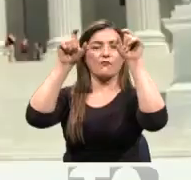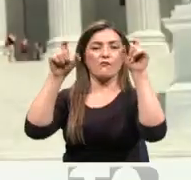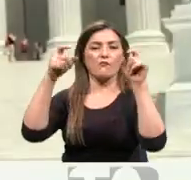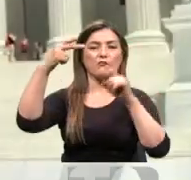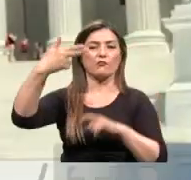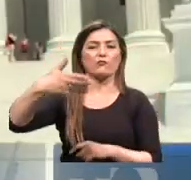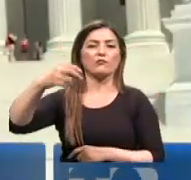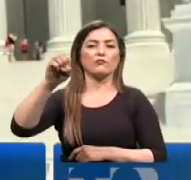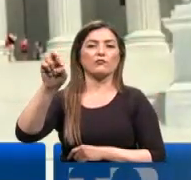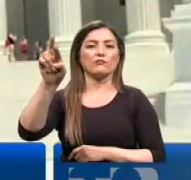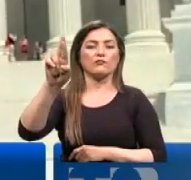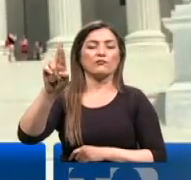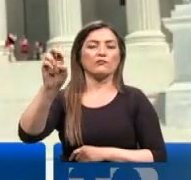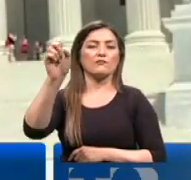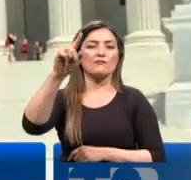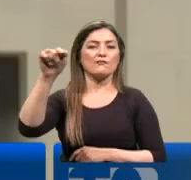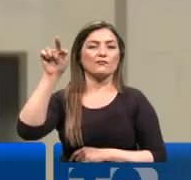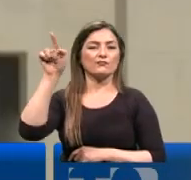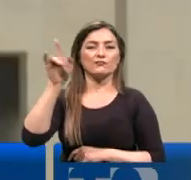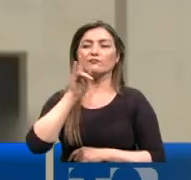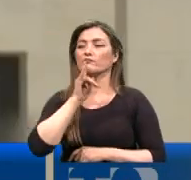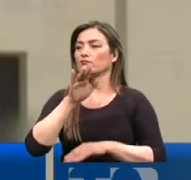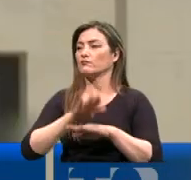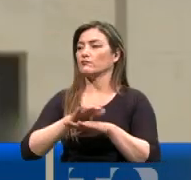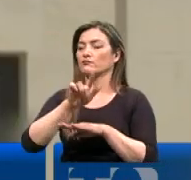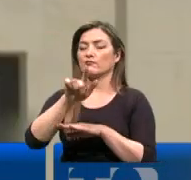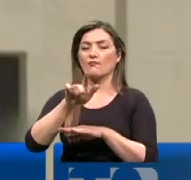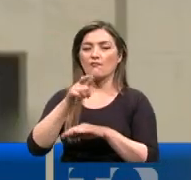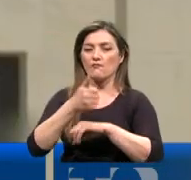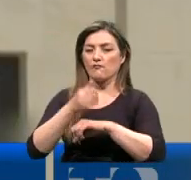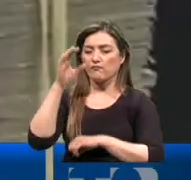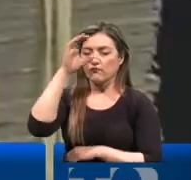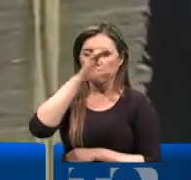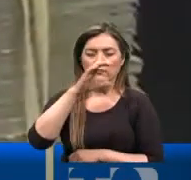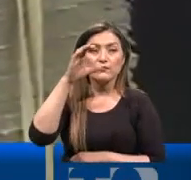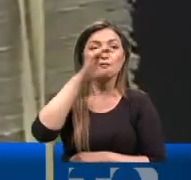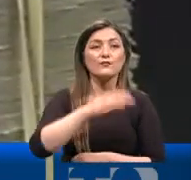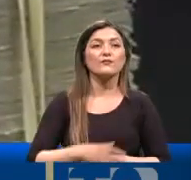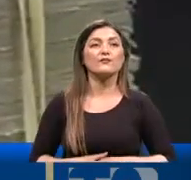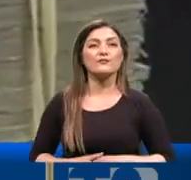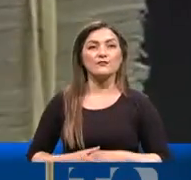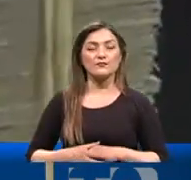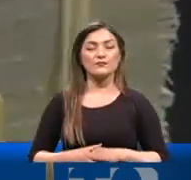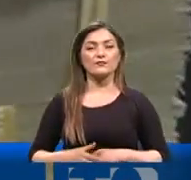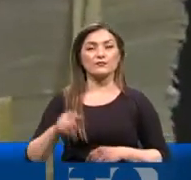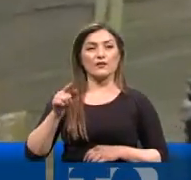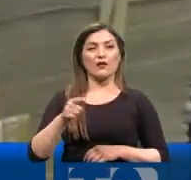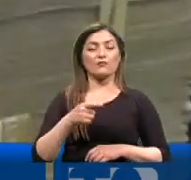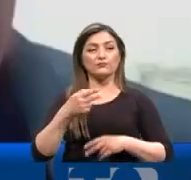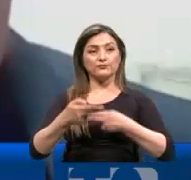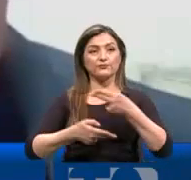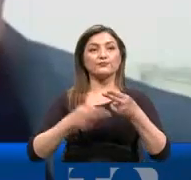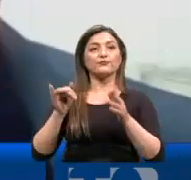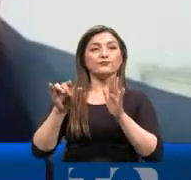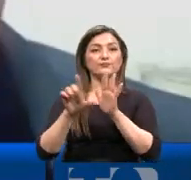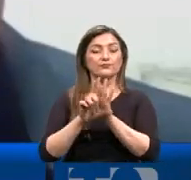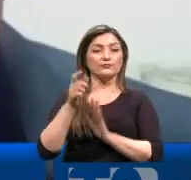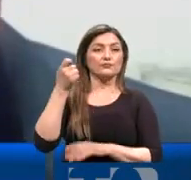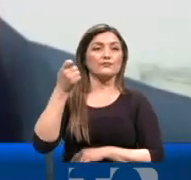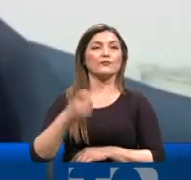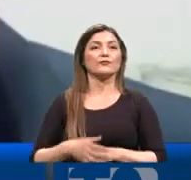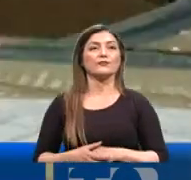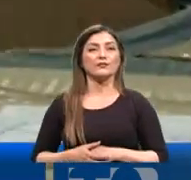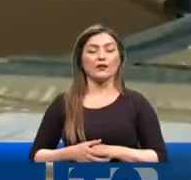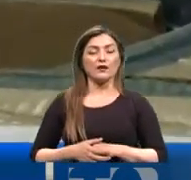Cherres, acusado en Estados Unidos y buscado por las autoridades de ese país por conspiración para lavar activos. Cherres